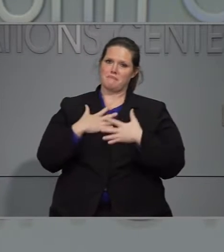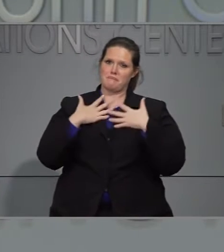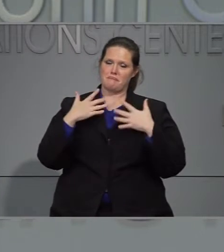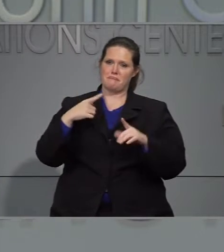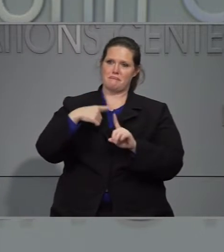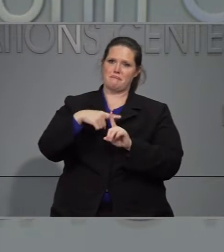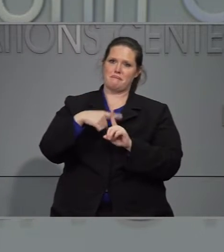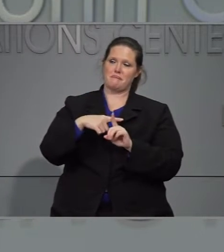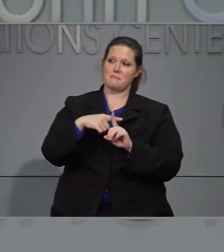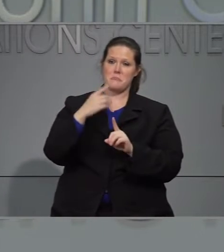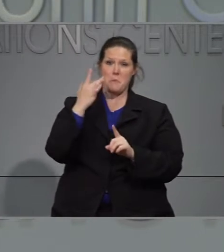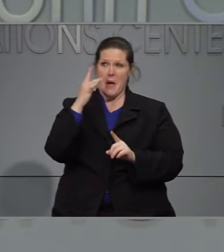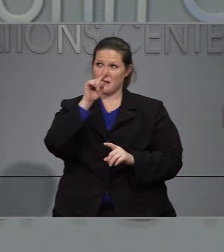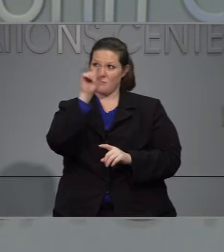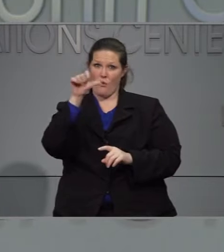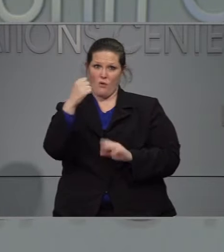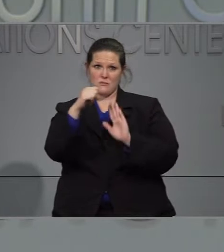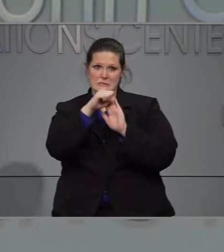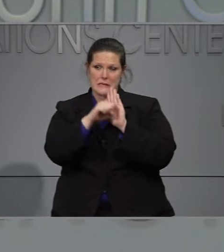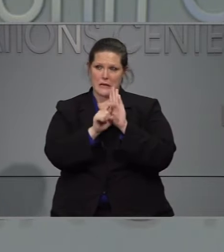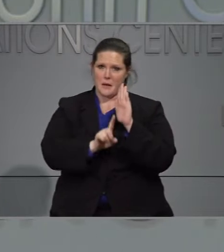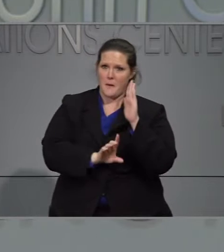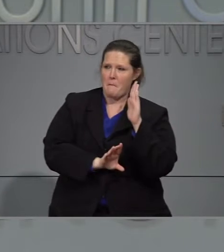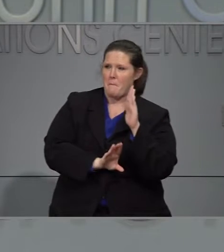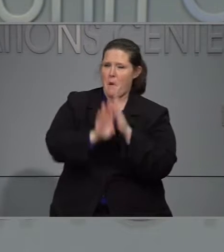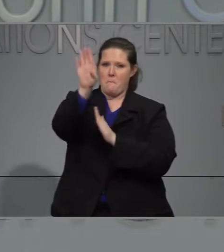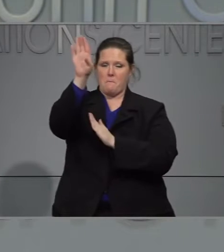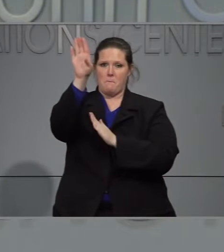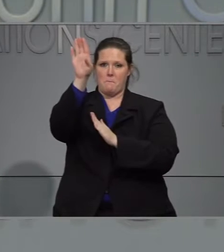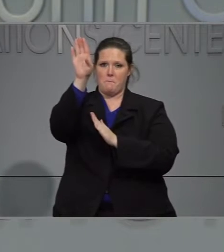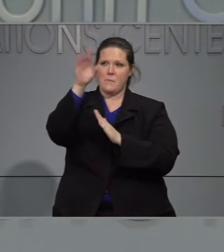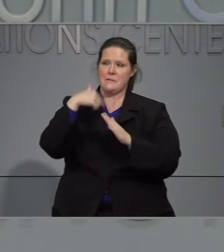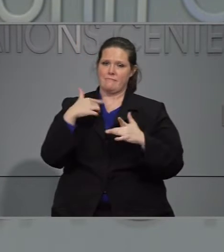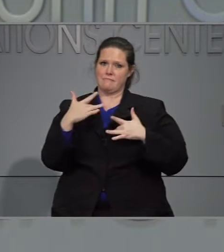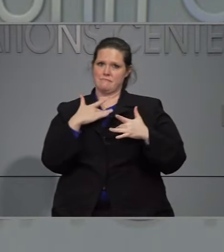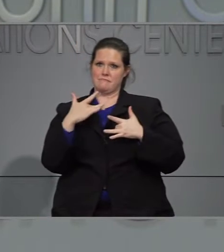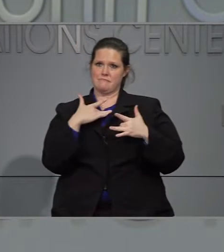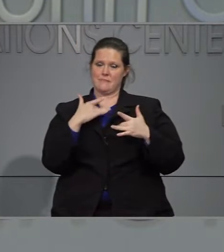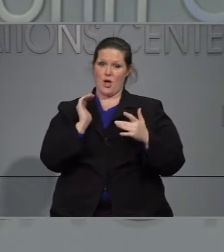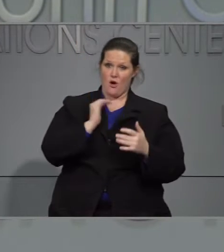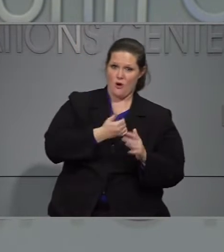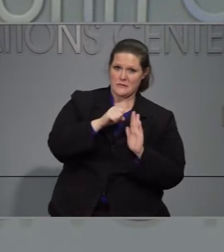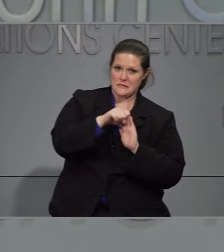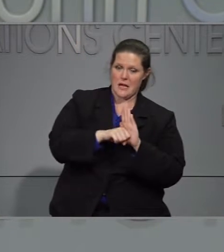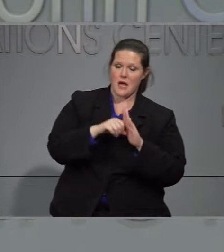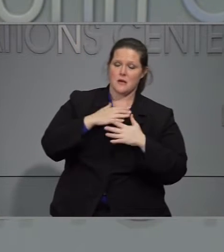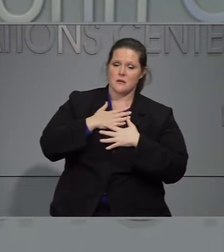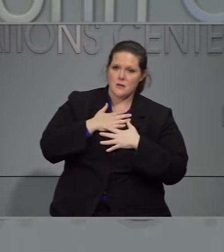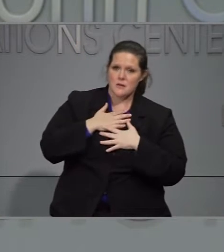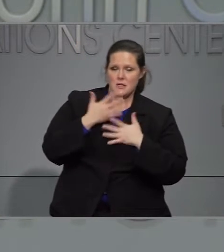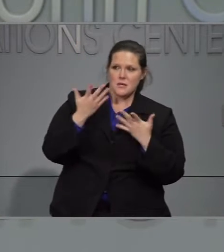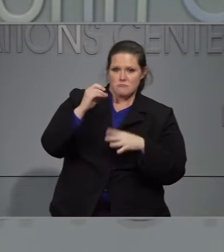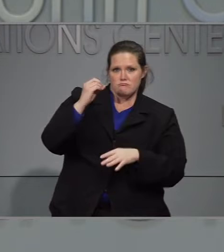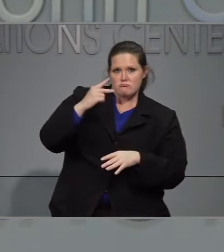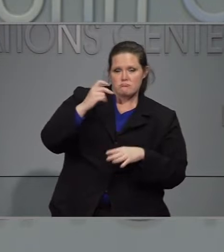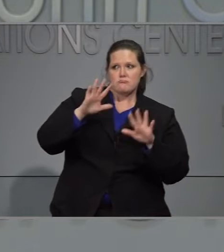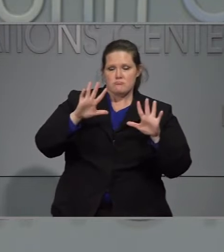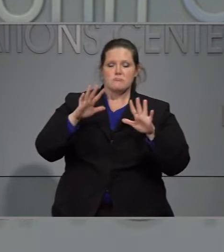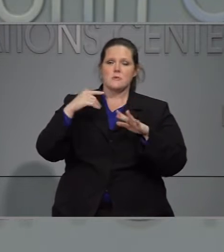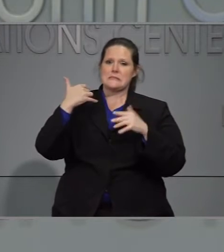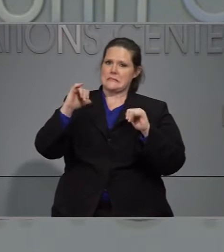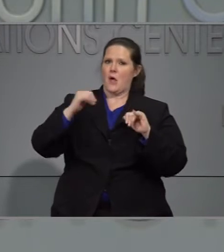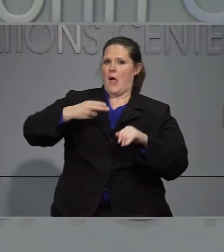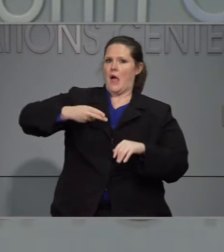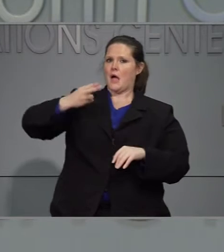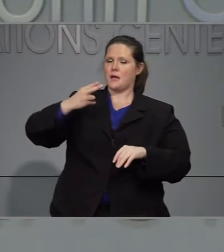viendo picos, pero las cifras siguen muy altas. Y para poder empezar a que bajen, debemos duplicar nuestras acciones